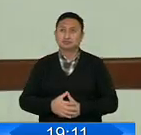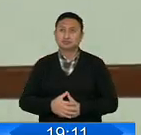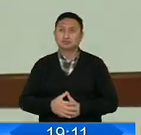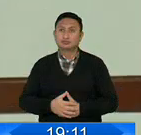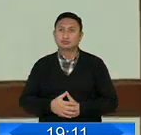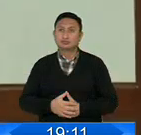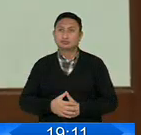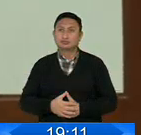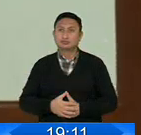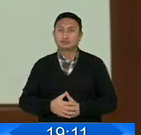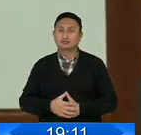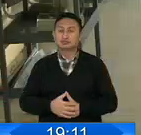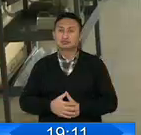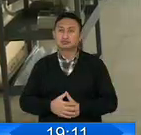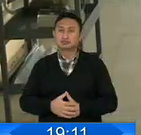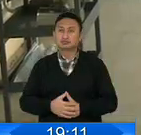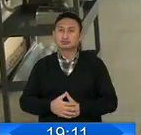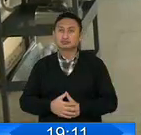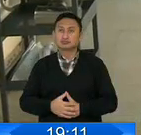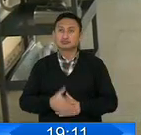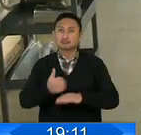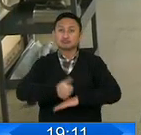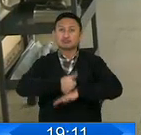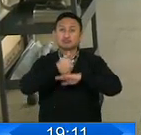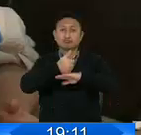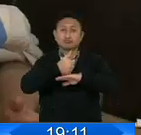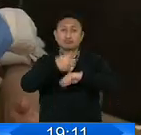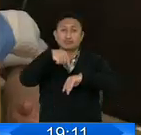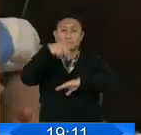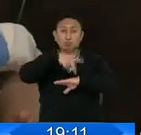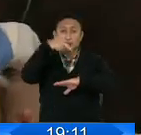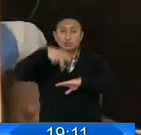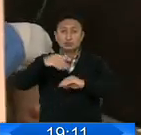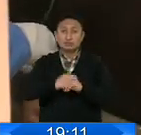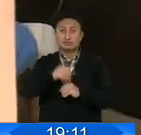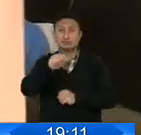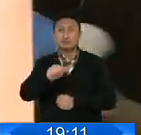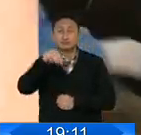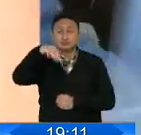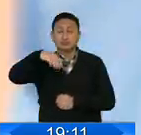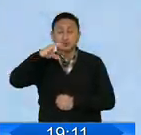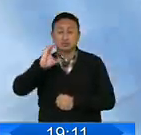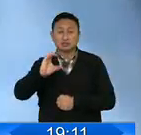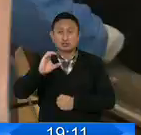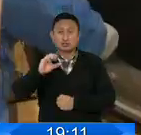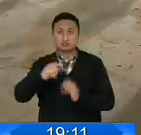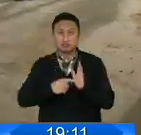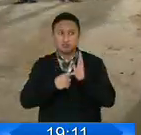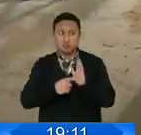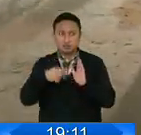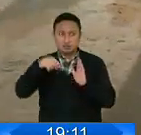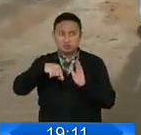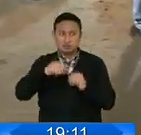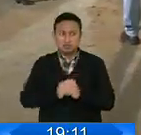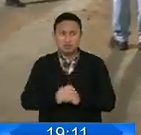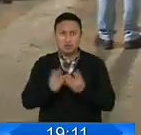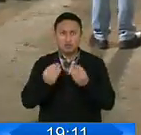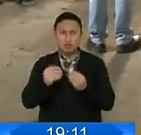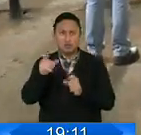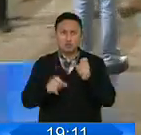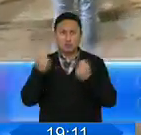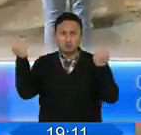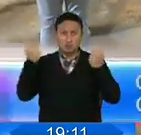Reportes de contagios en las comisarías de Pichincha, la Policía Nacional y la Agencia Metropolitana de Control muestran el incremento de aglomeraciones y